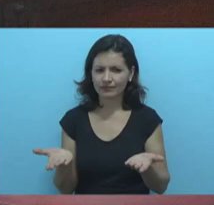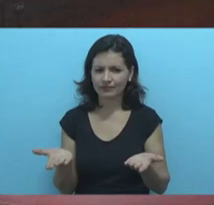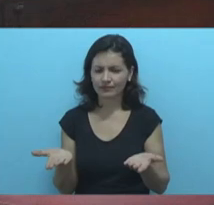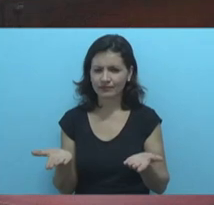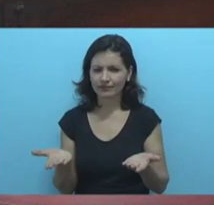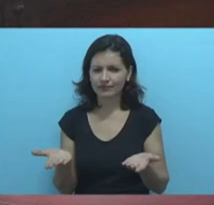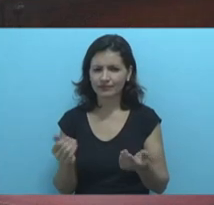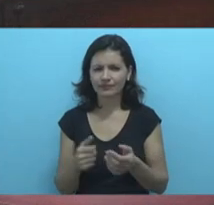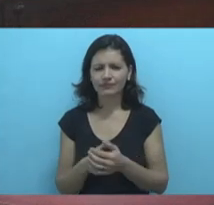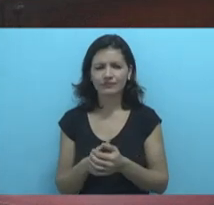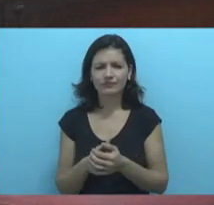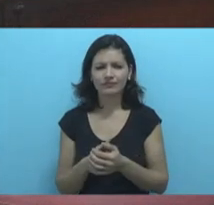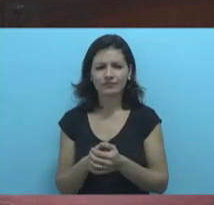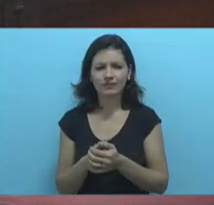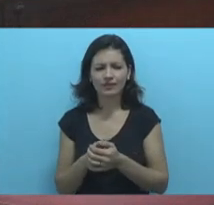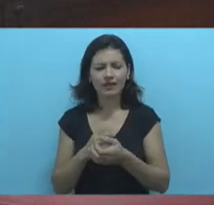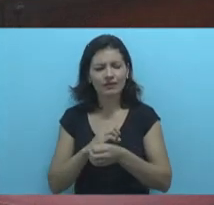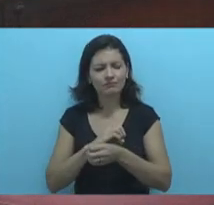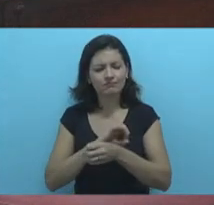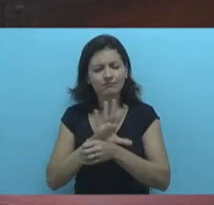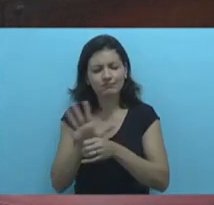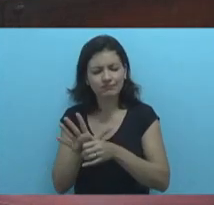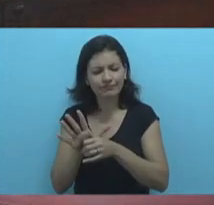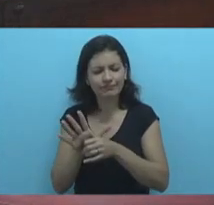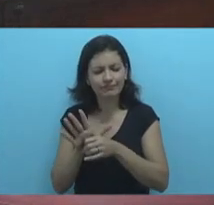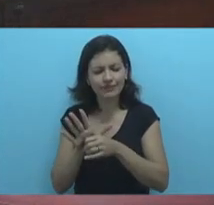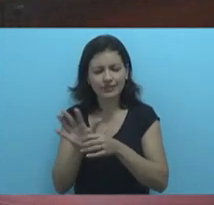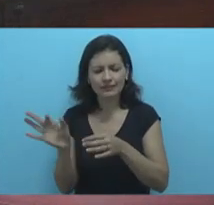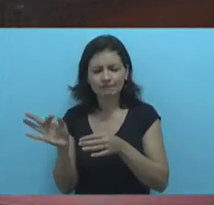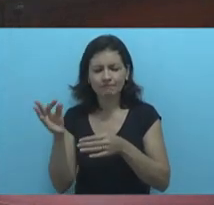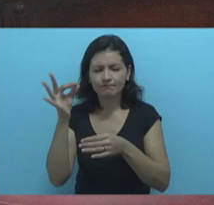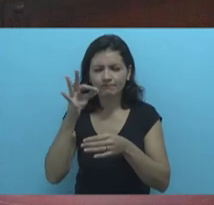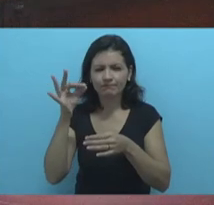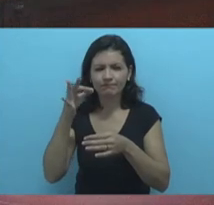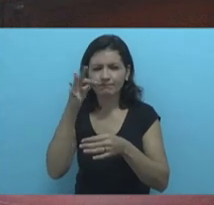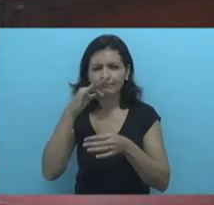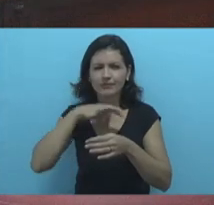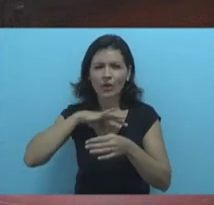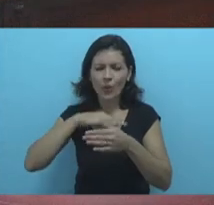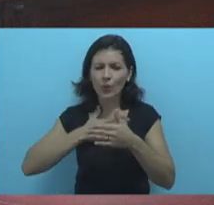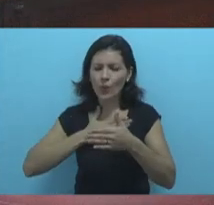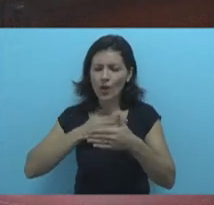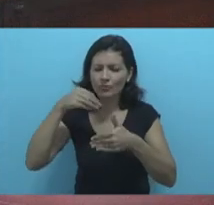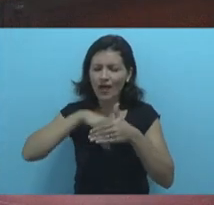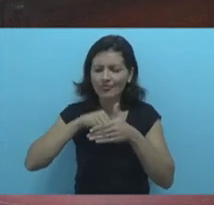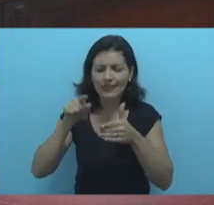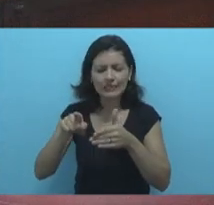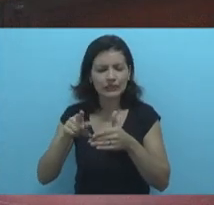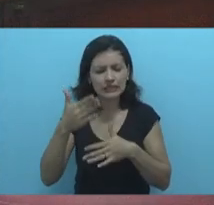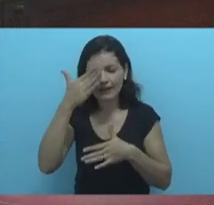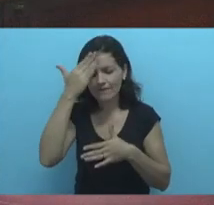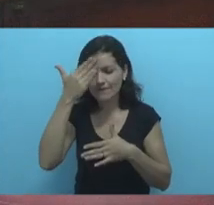que es que se lo lleva este maldito COVID en su mejor momento, con una enorme